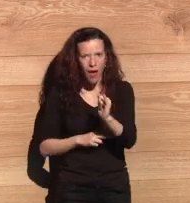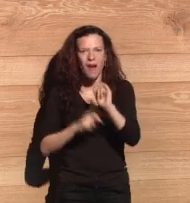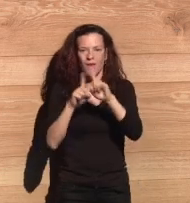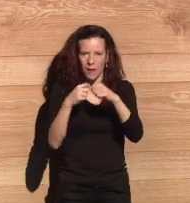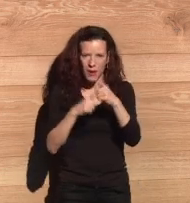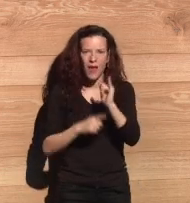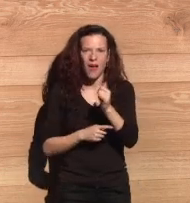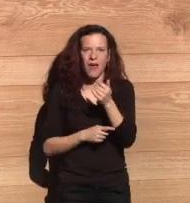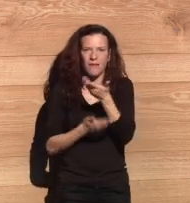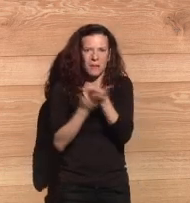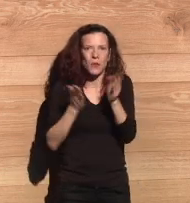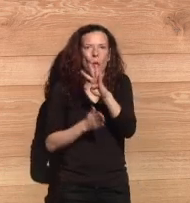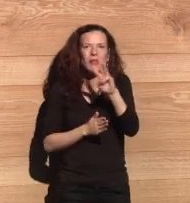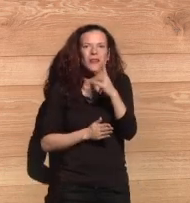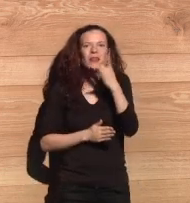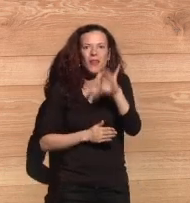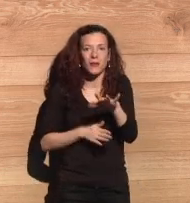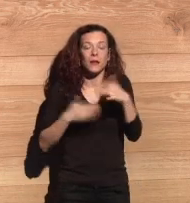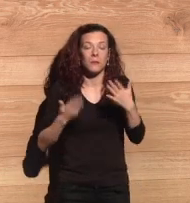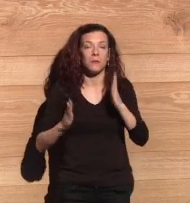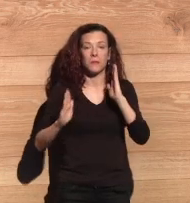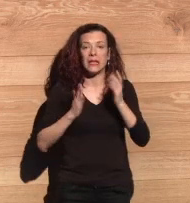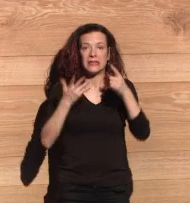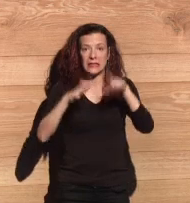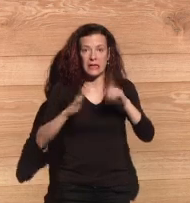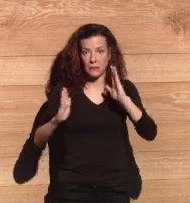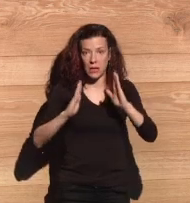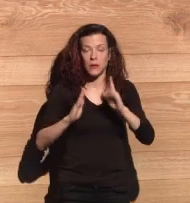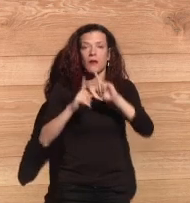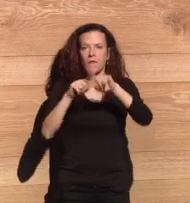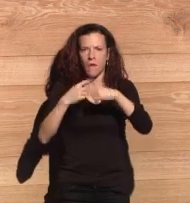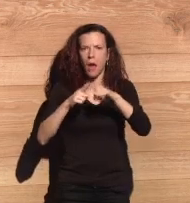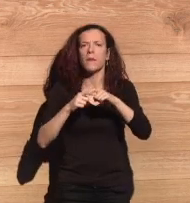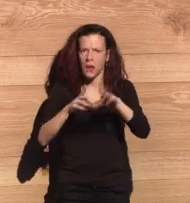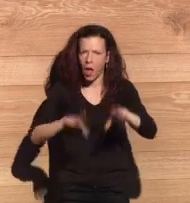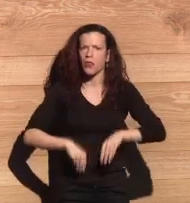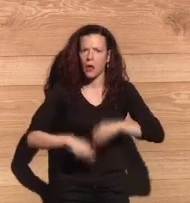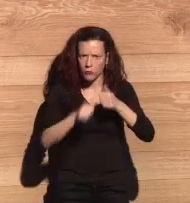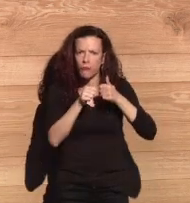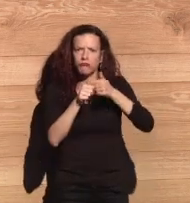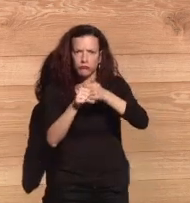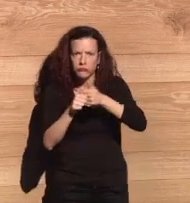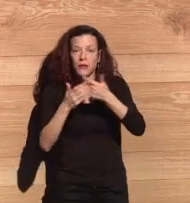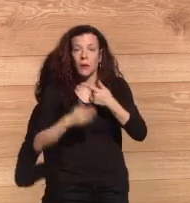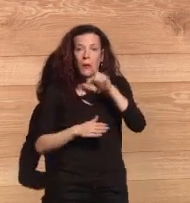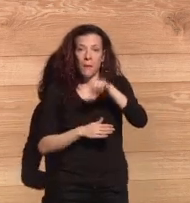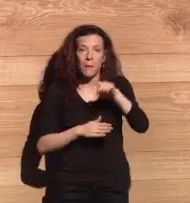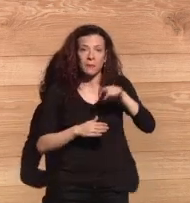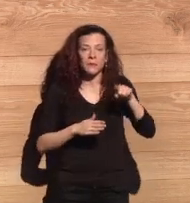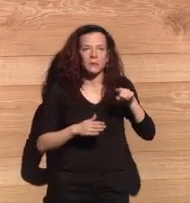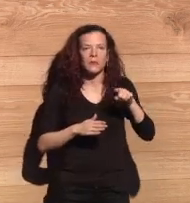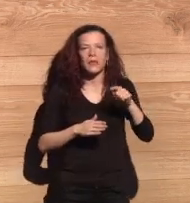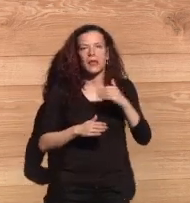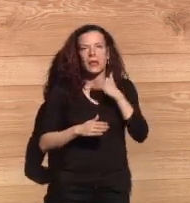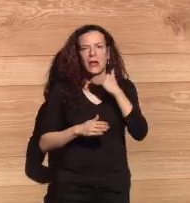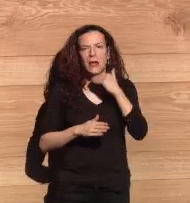¿No? Y bueno, entonces por 6 meses encontramos una familia que nos aceptó. A cada mes íbamos y pasábamos